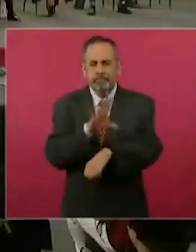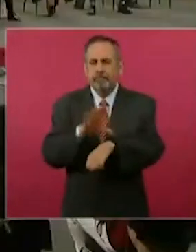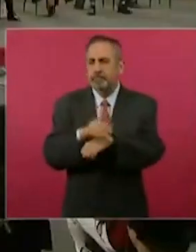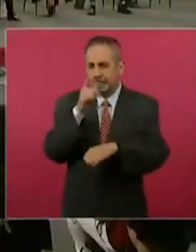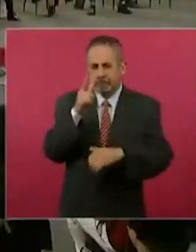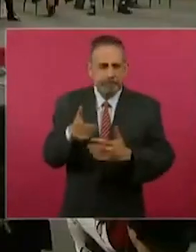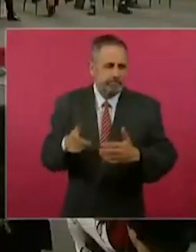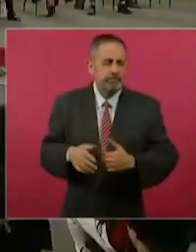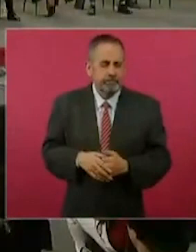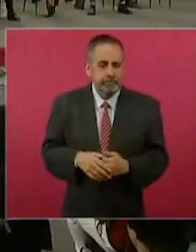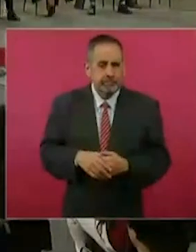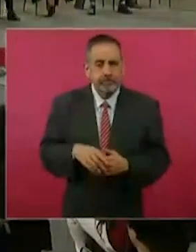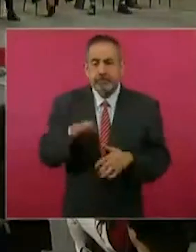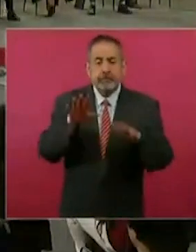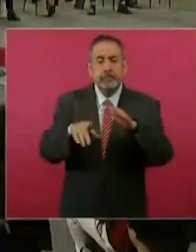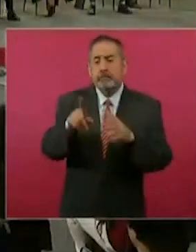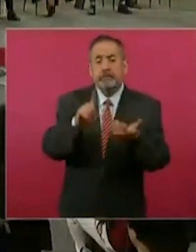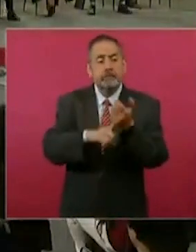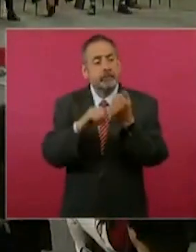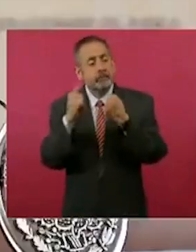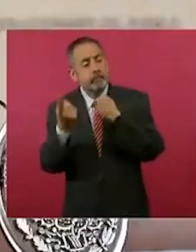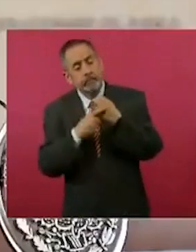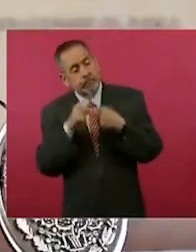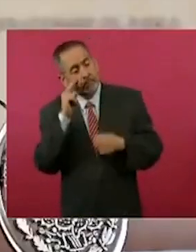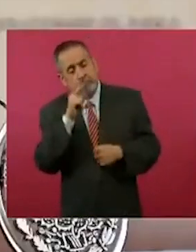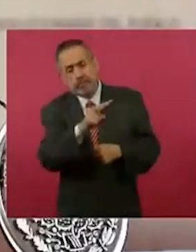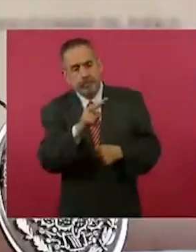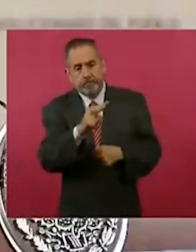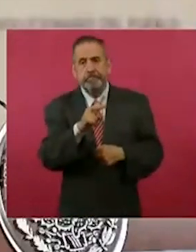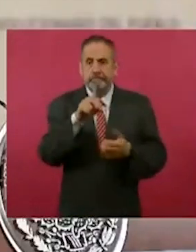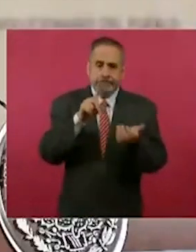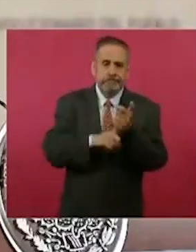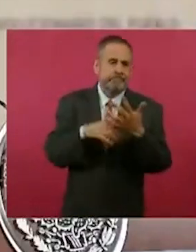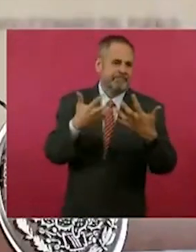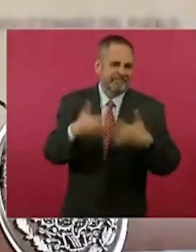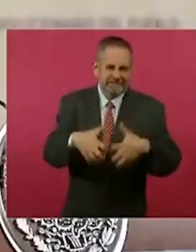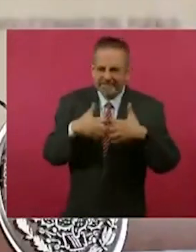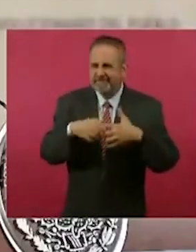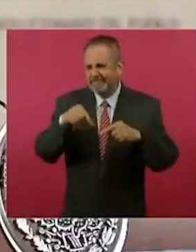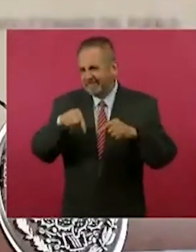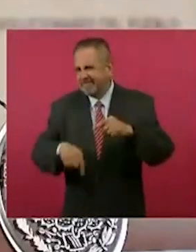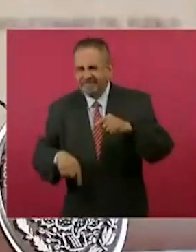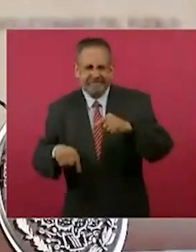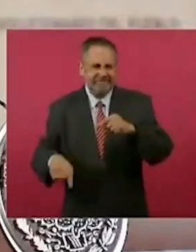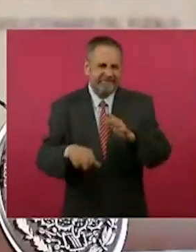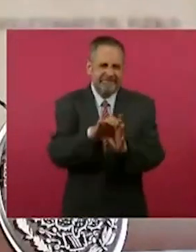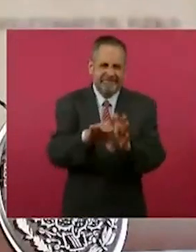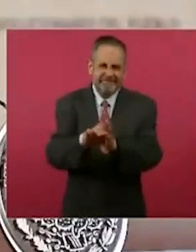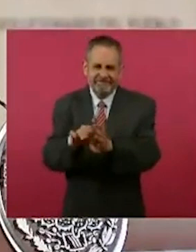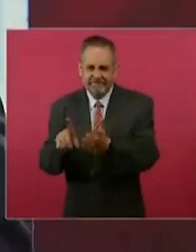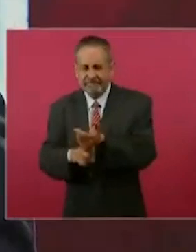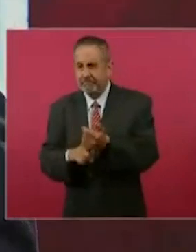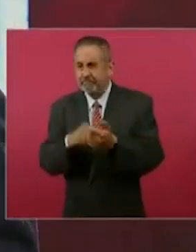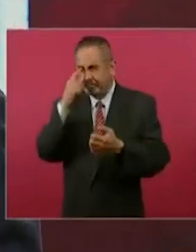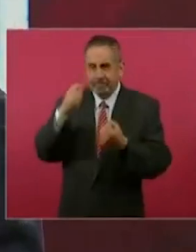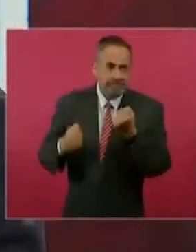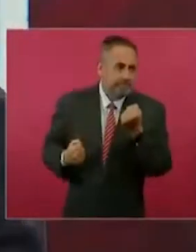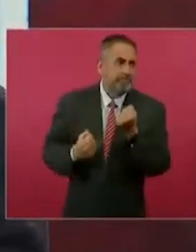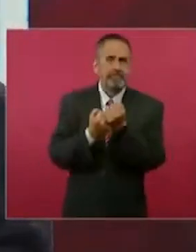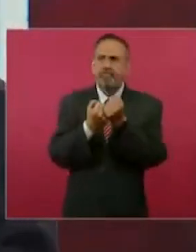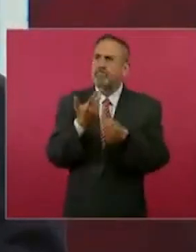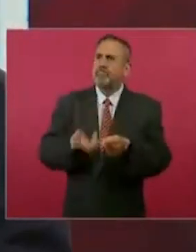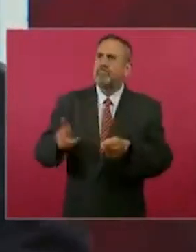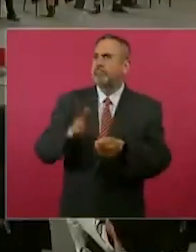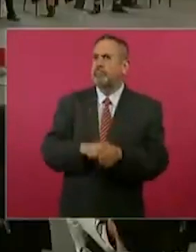Constitución es Clara y pues dice que esto no debe de estar ocurriendo eh el día de hoy el presidente pues eh